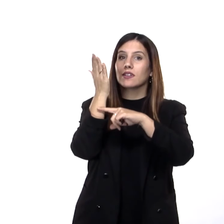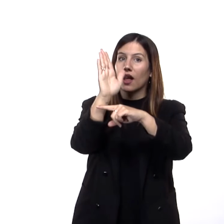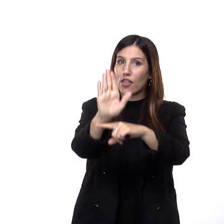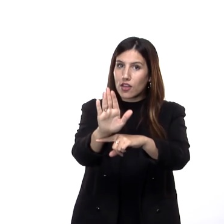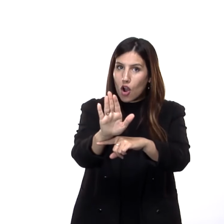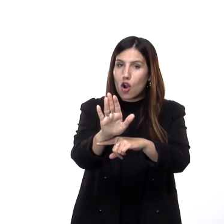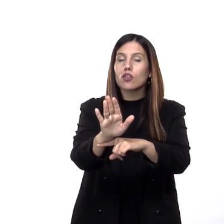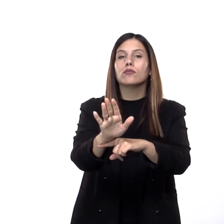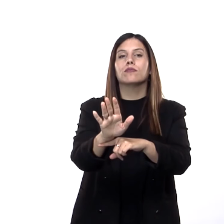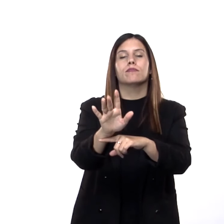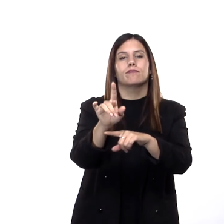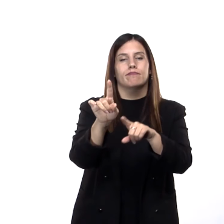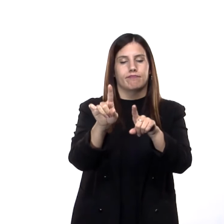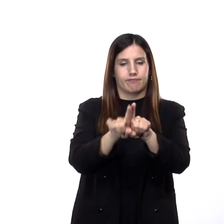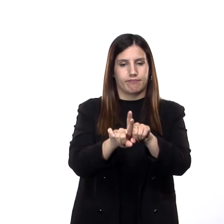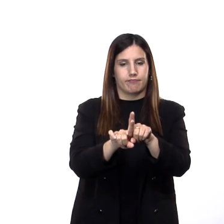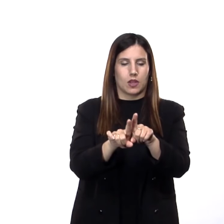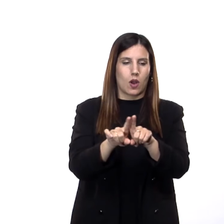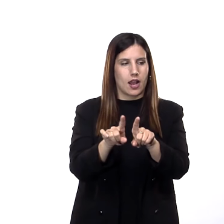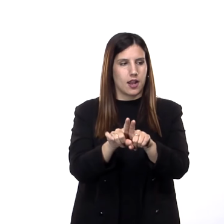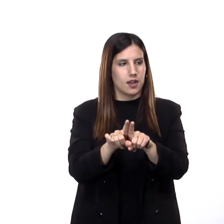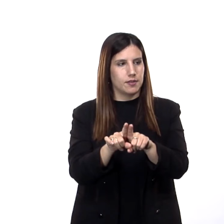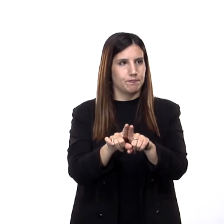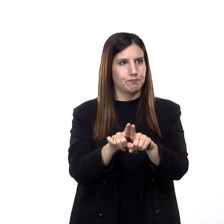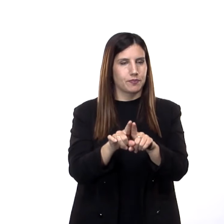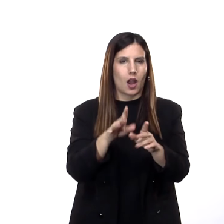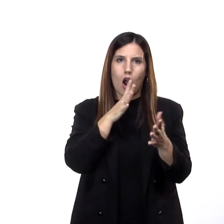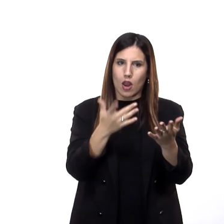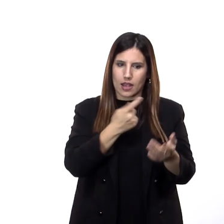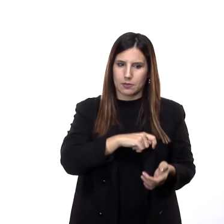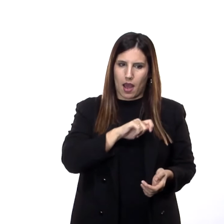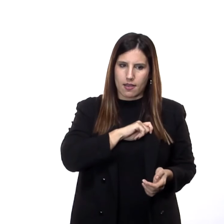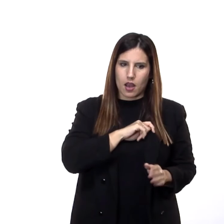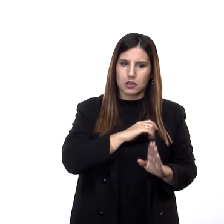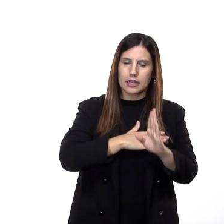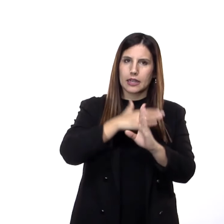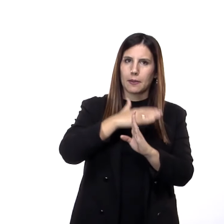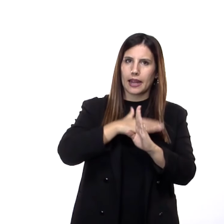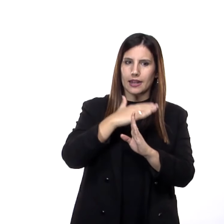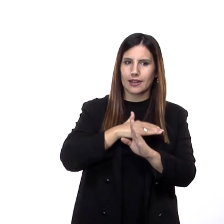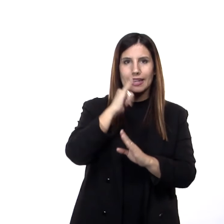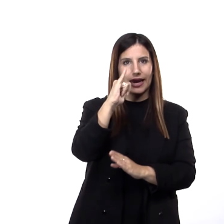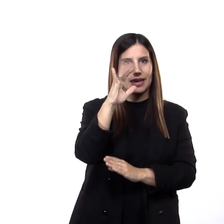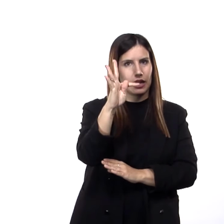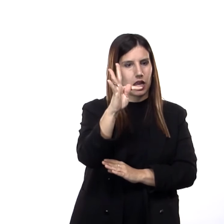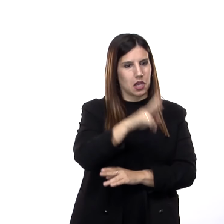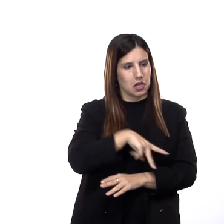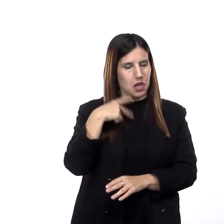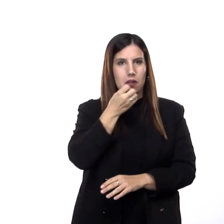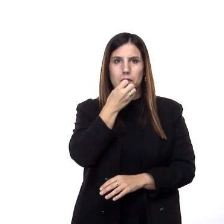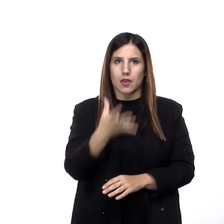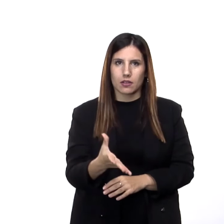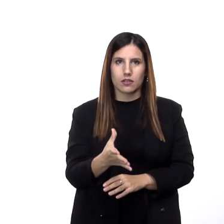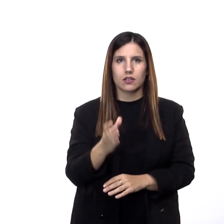en españas digamos hasta un buen nivel a nivel general y t a nivel de ot nos queda mucho